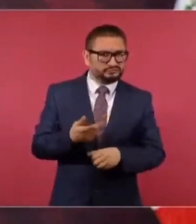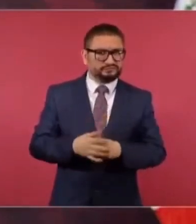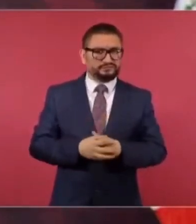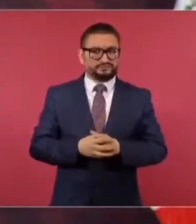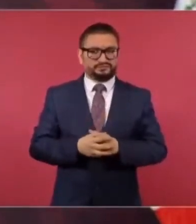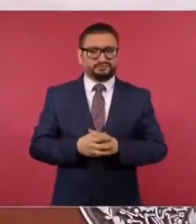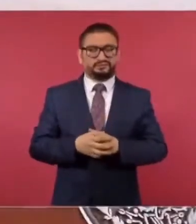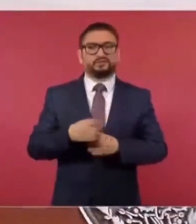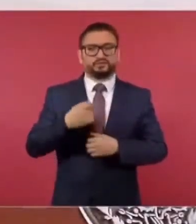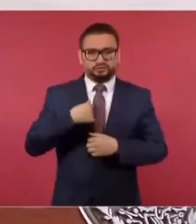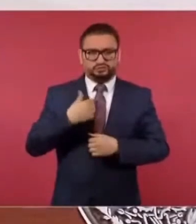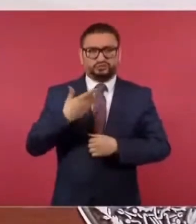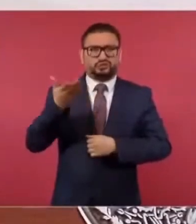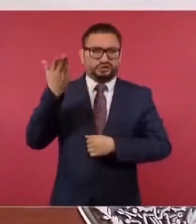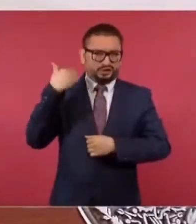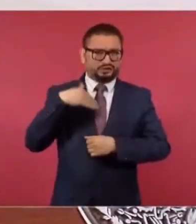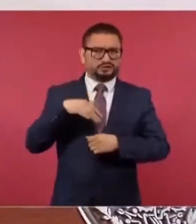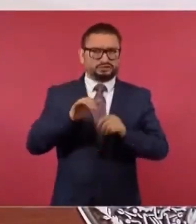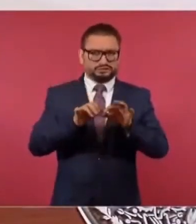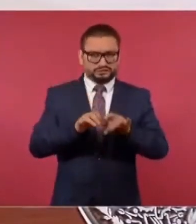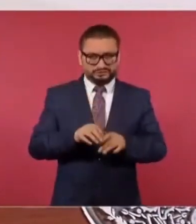Yo escribí algo